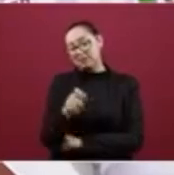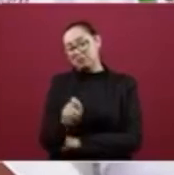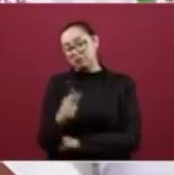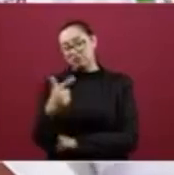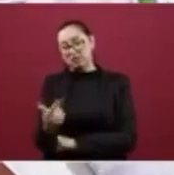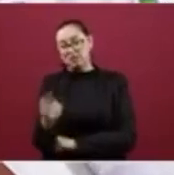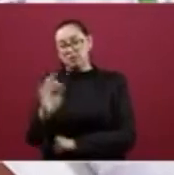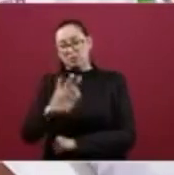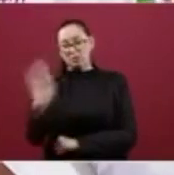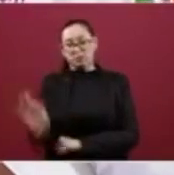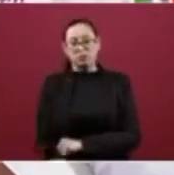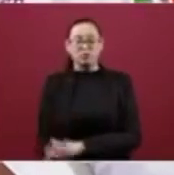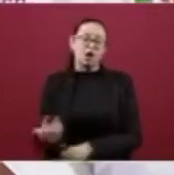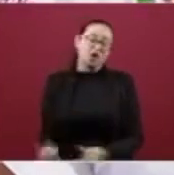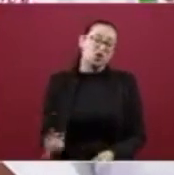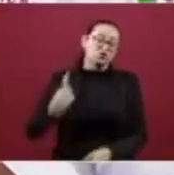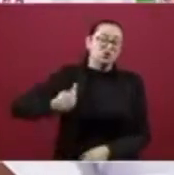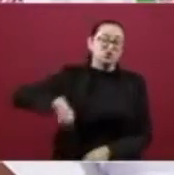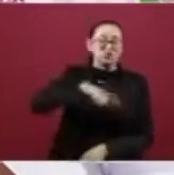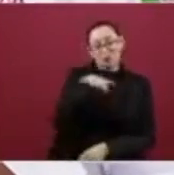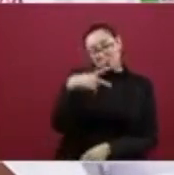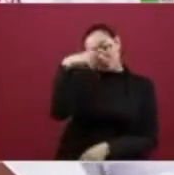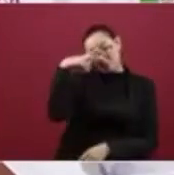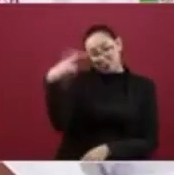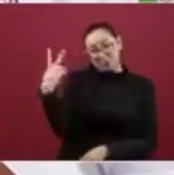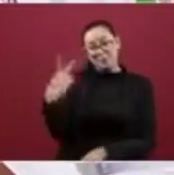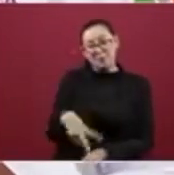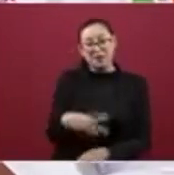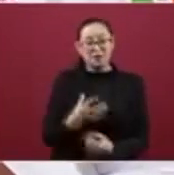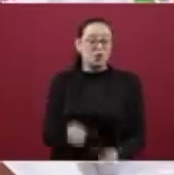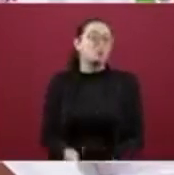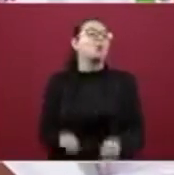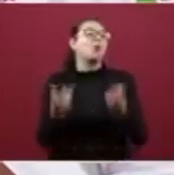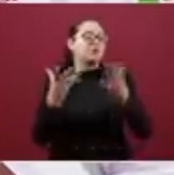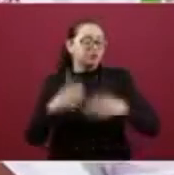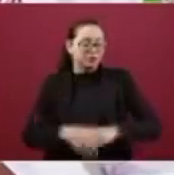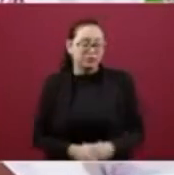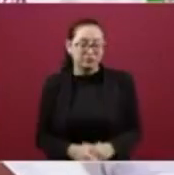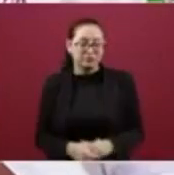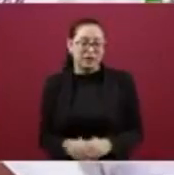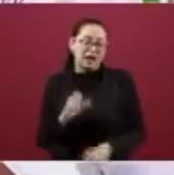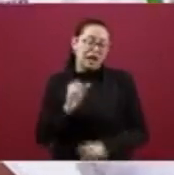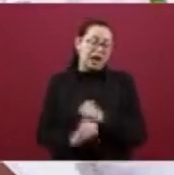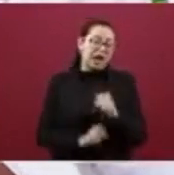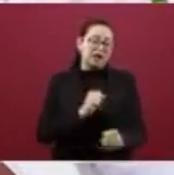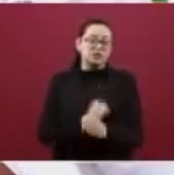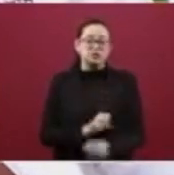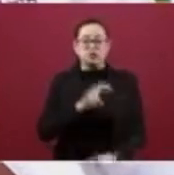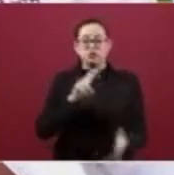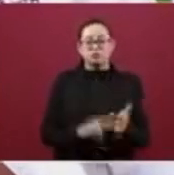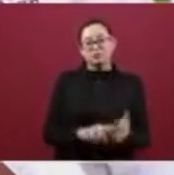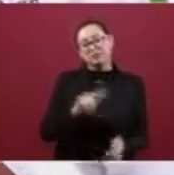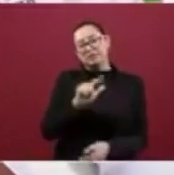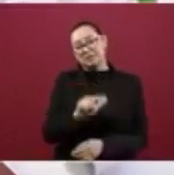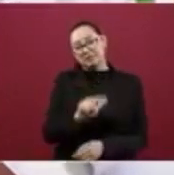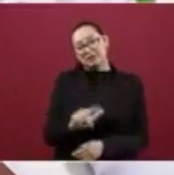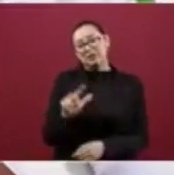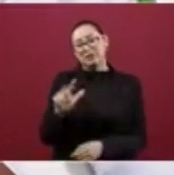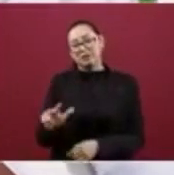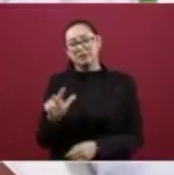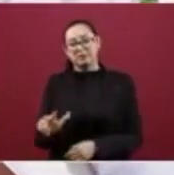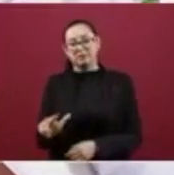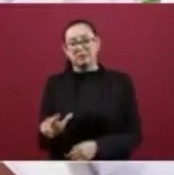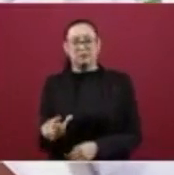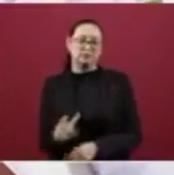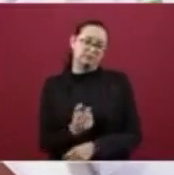87.7% y nosotros en México reportamos el año 2017 y 2018